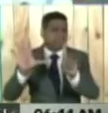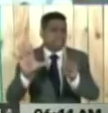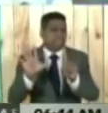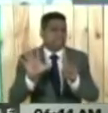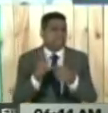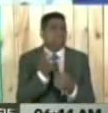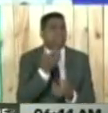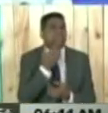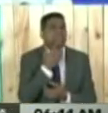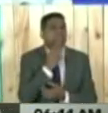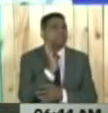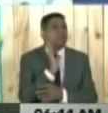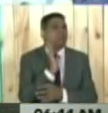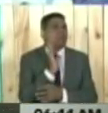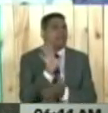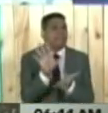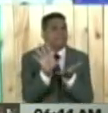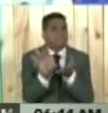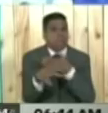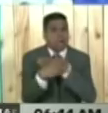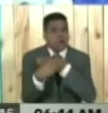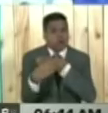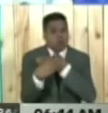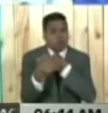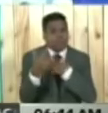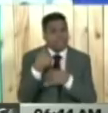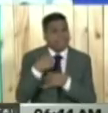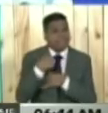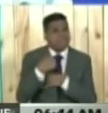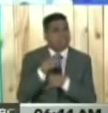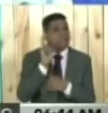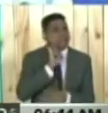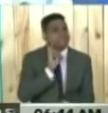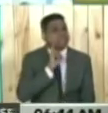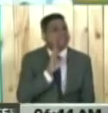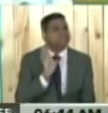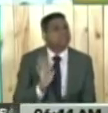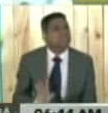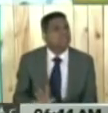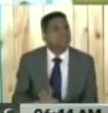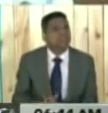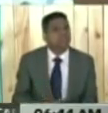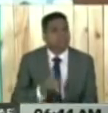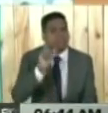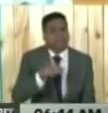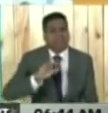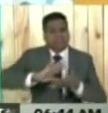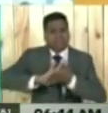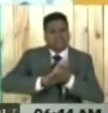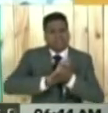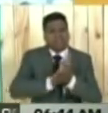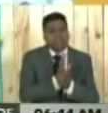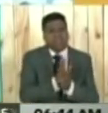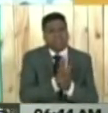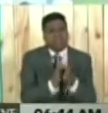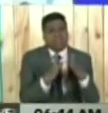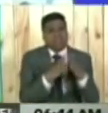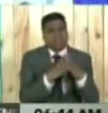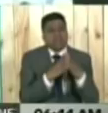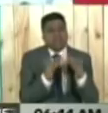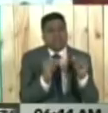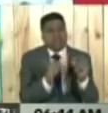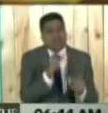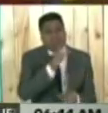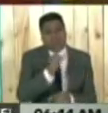falsificada mía, bueno, ellos la presentaron como tal. O sea que ya por ahí está mintiendo. Aparte de excluyendo una cantidad de manifestaciones de voluntad de sus